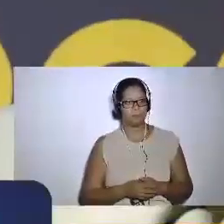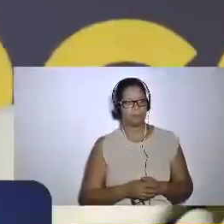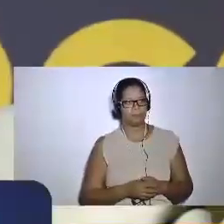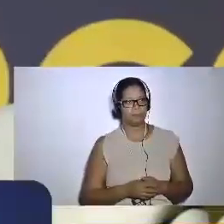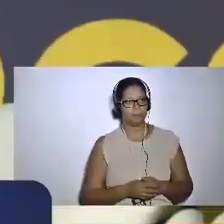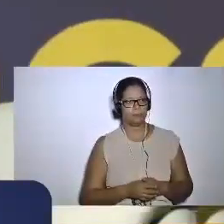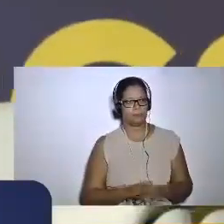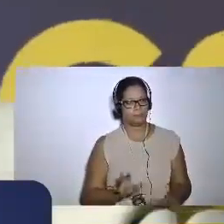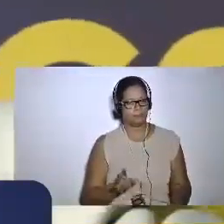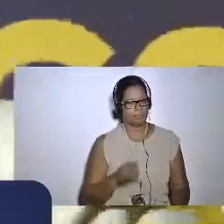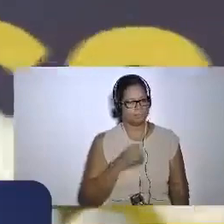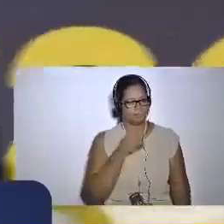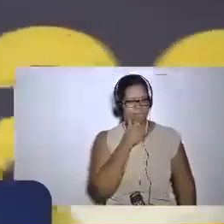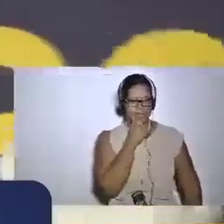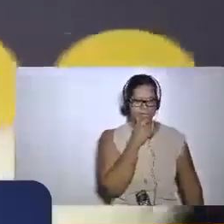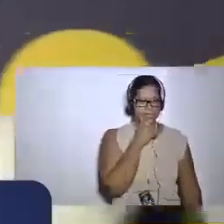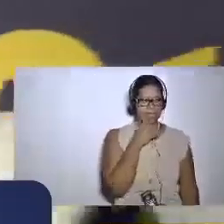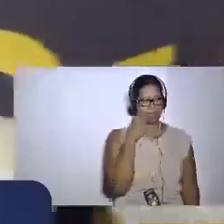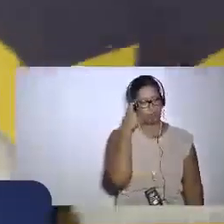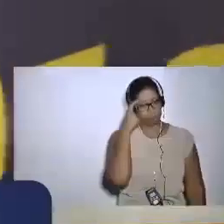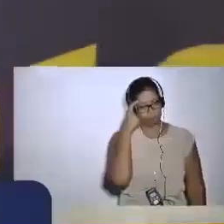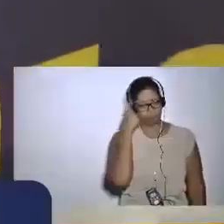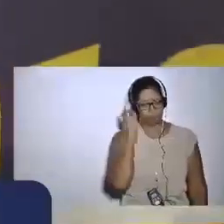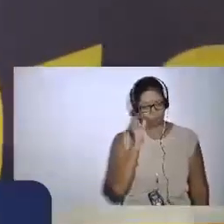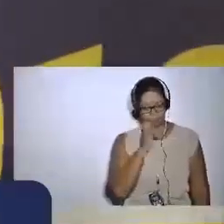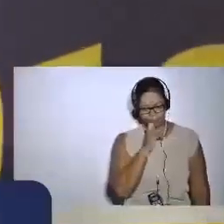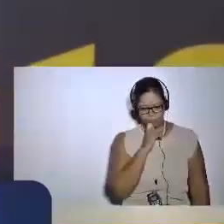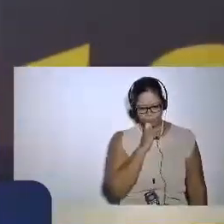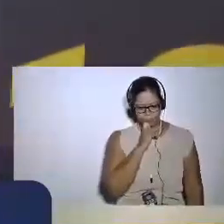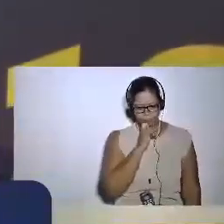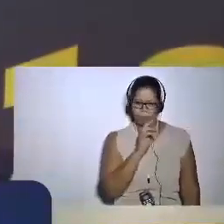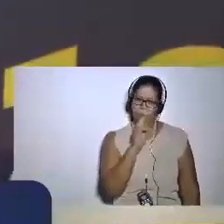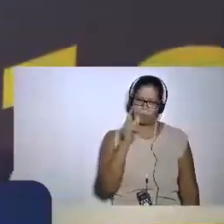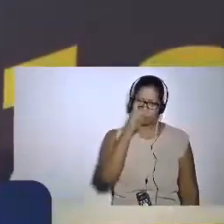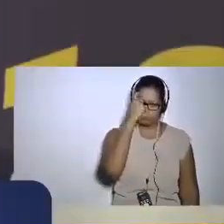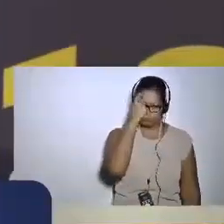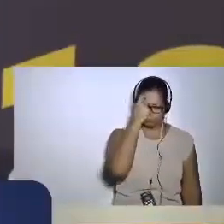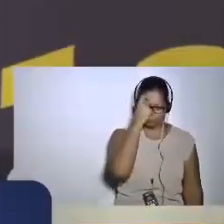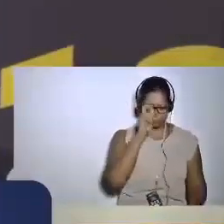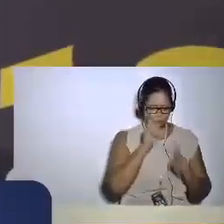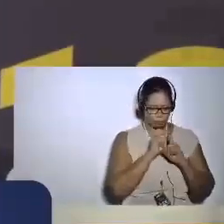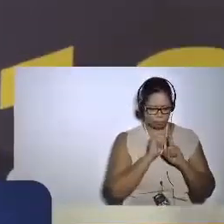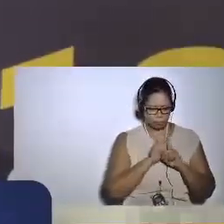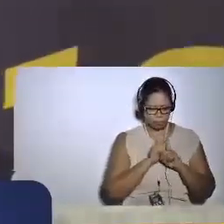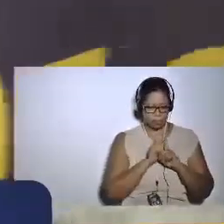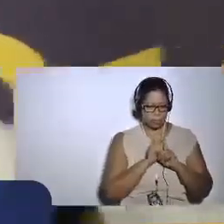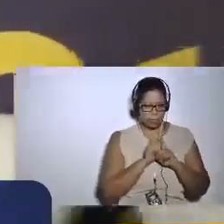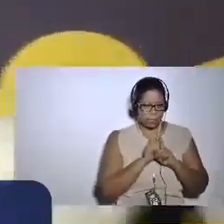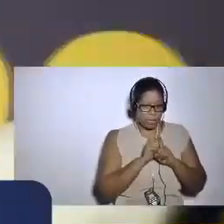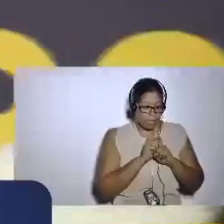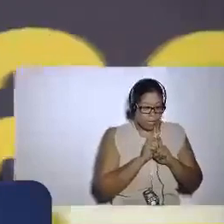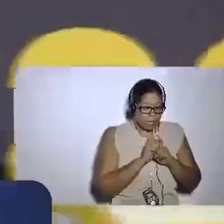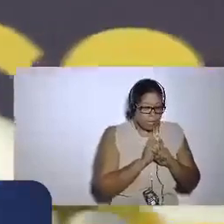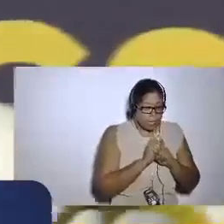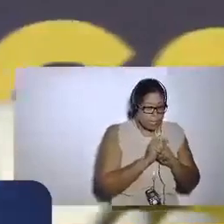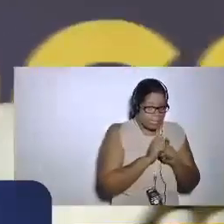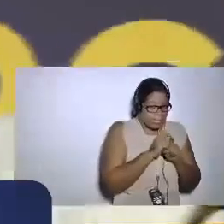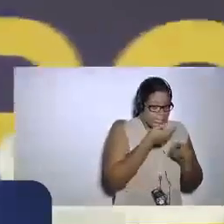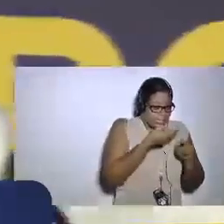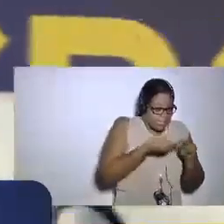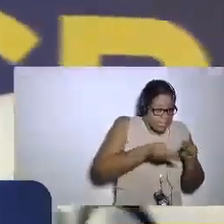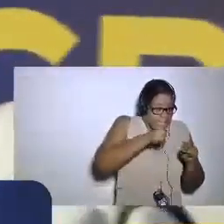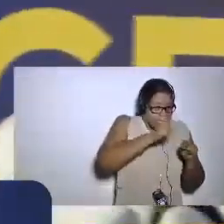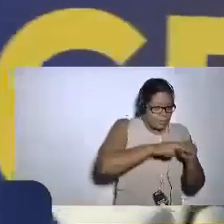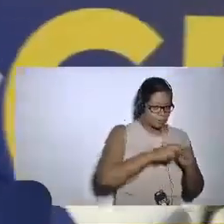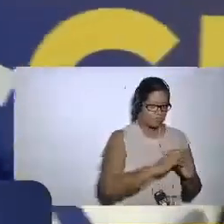A ver, no estoy convencido de que debemos prohibir la tarifa cero, pero lo que yo estoy diciendo es que la tarifa